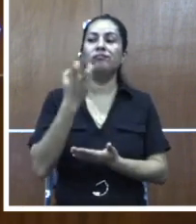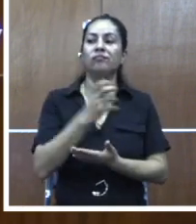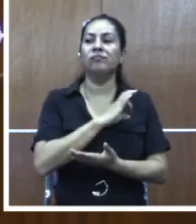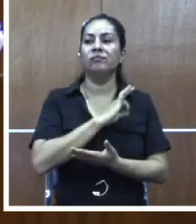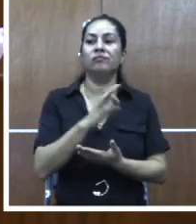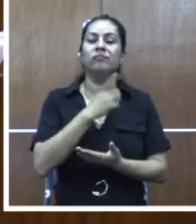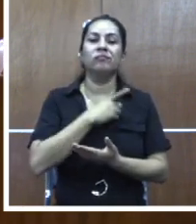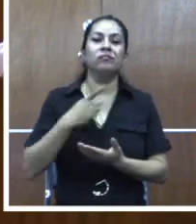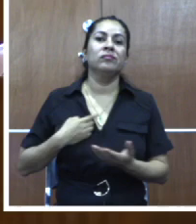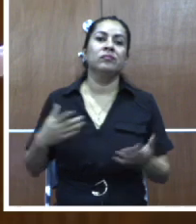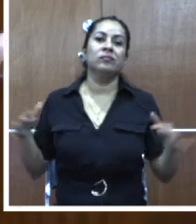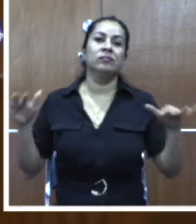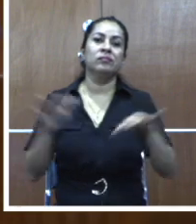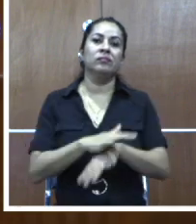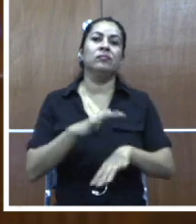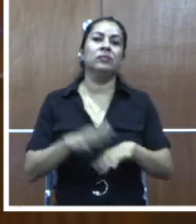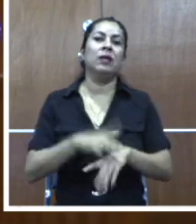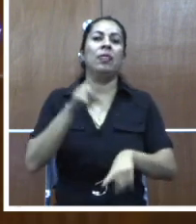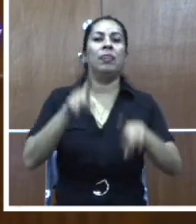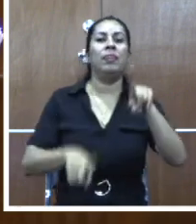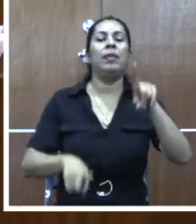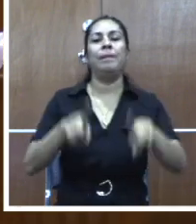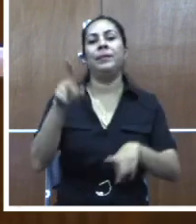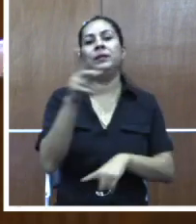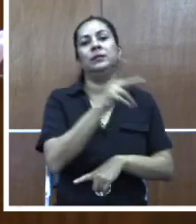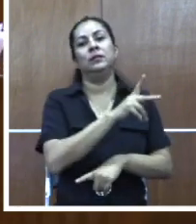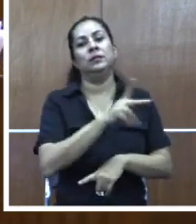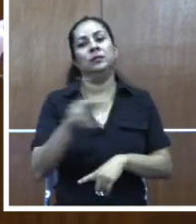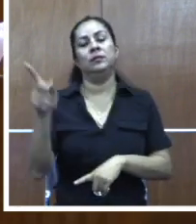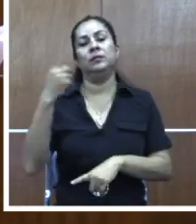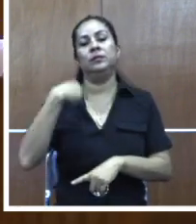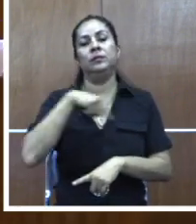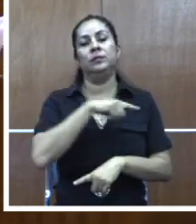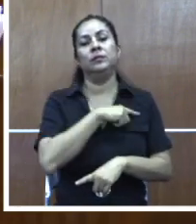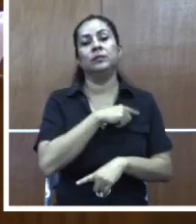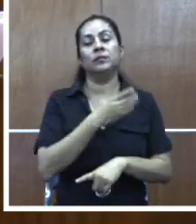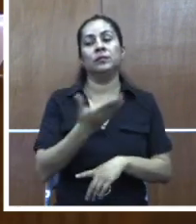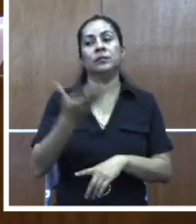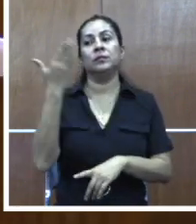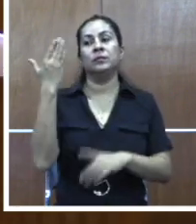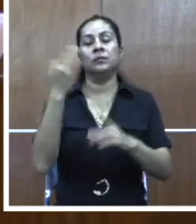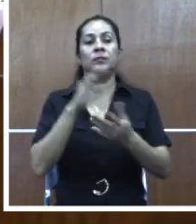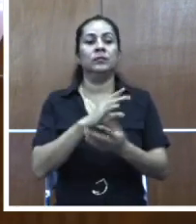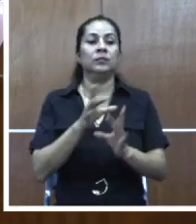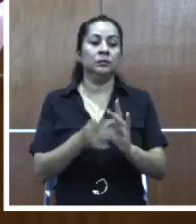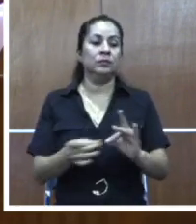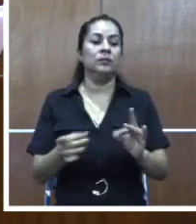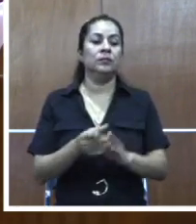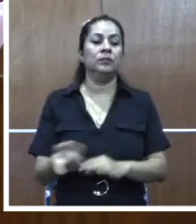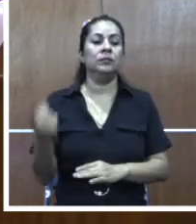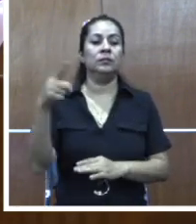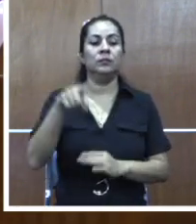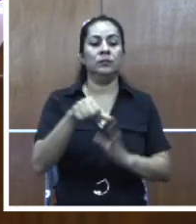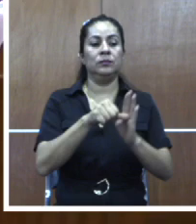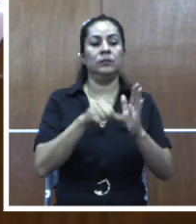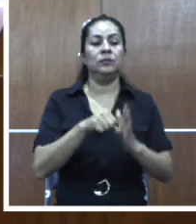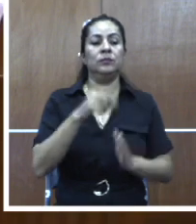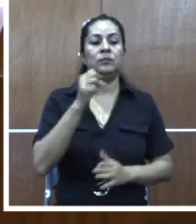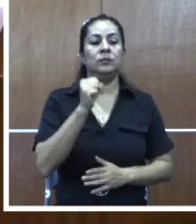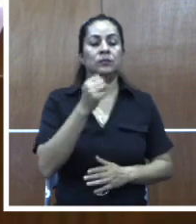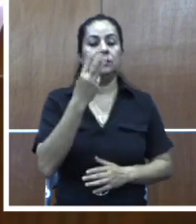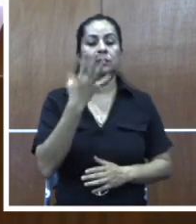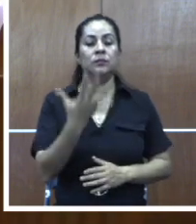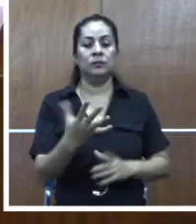puede y debe cambiar, depende de todas y todos nosotros. Por lo anteriormente expuesto y con fundamento en el artículo